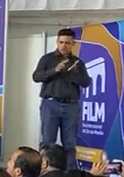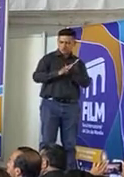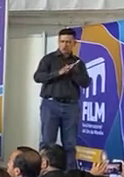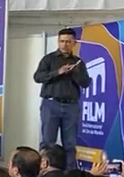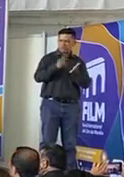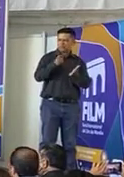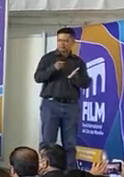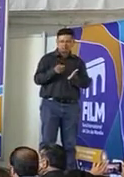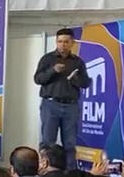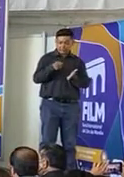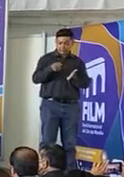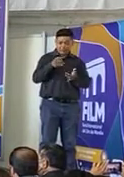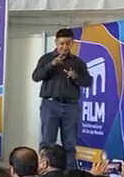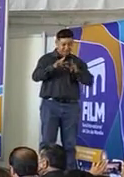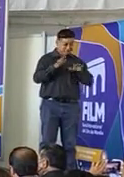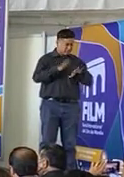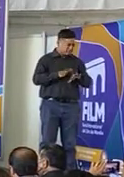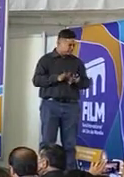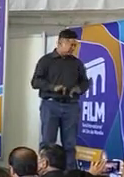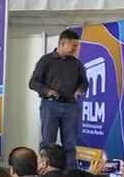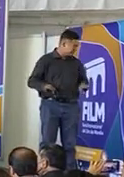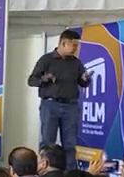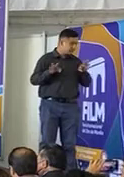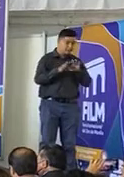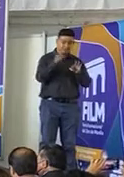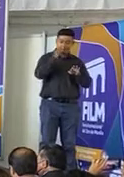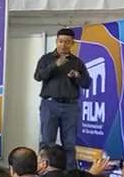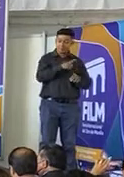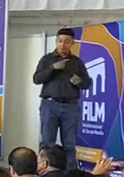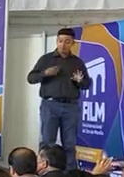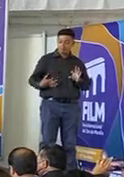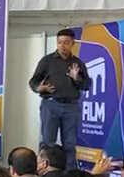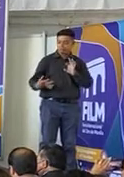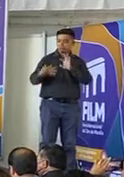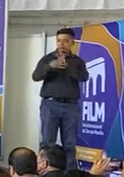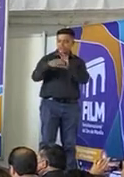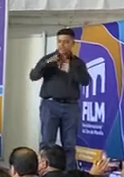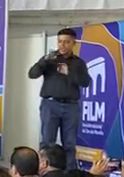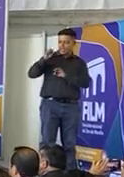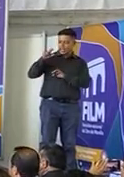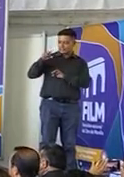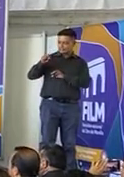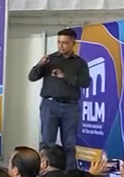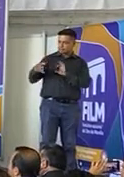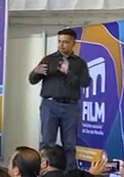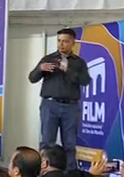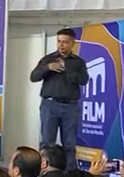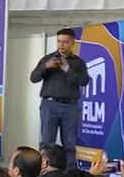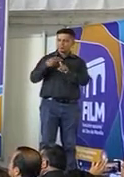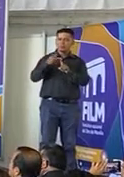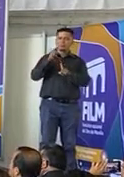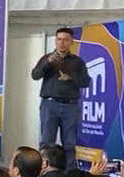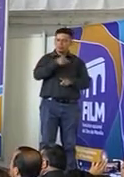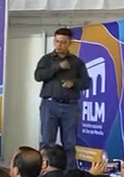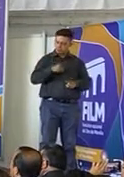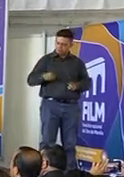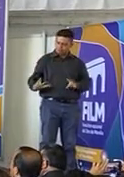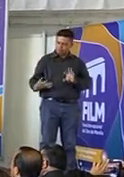más importantes que se realizan coordinadamente con la ENES y donde también estrechamos lazos con el